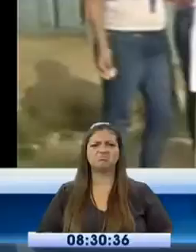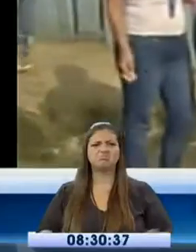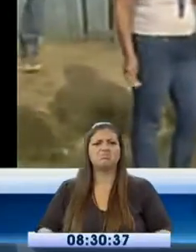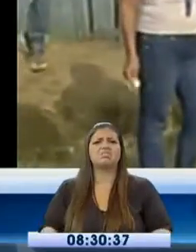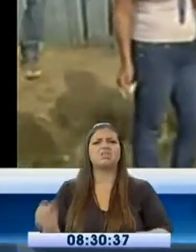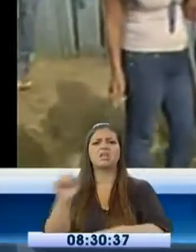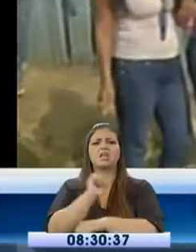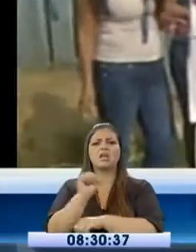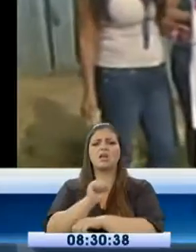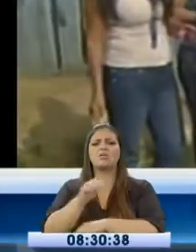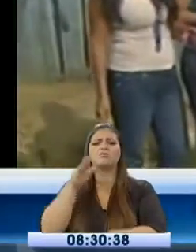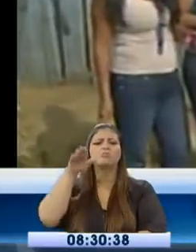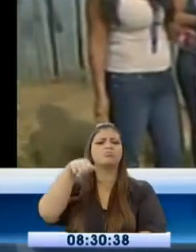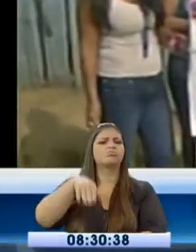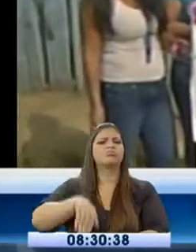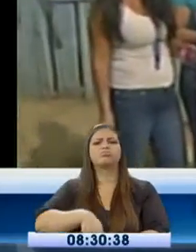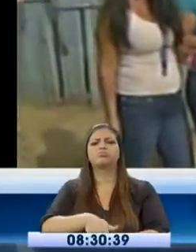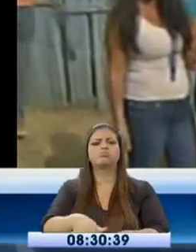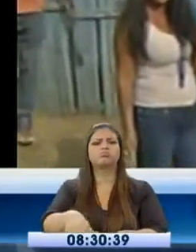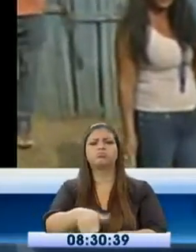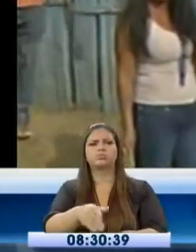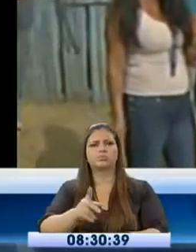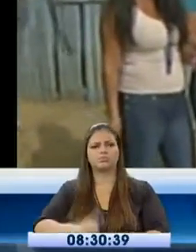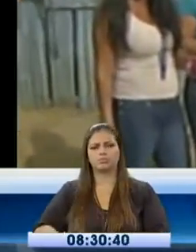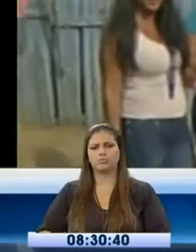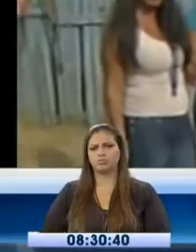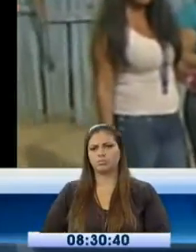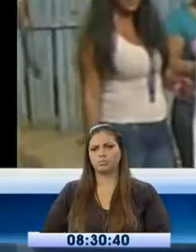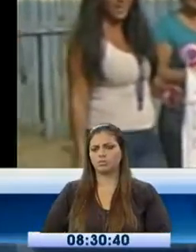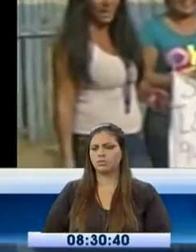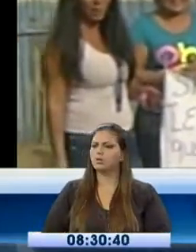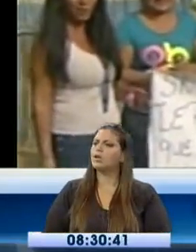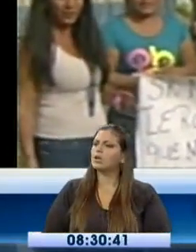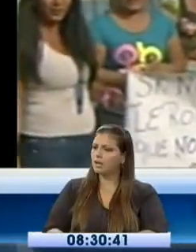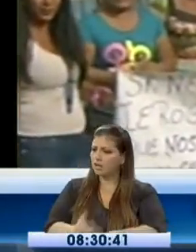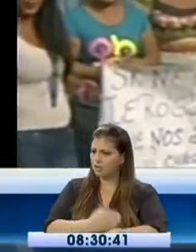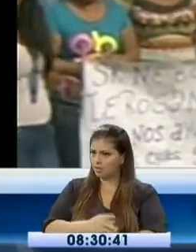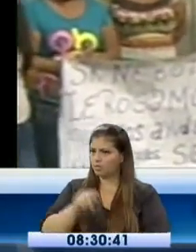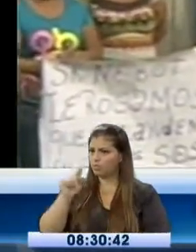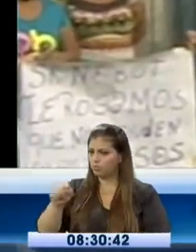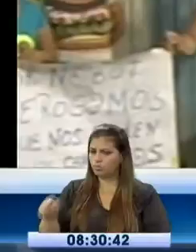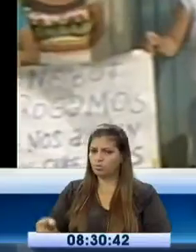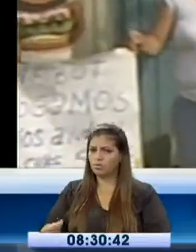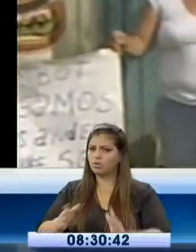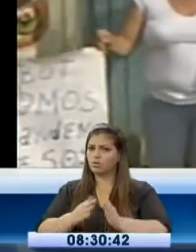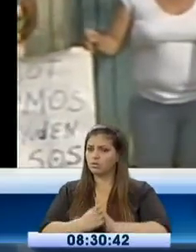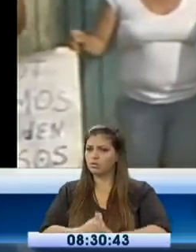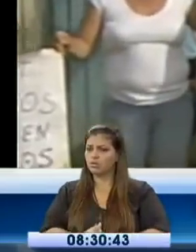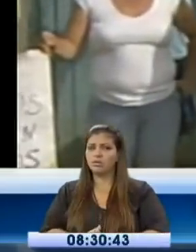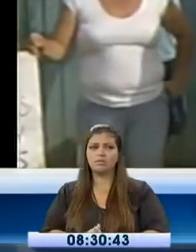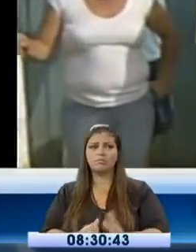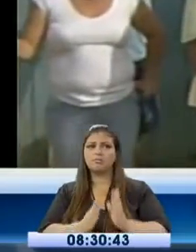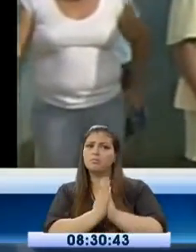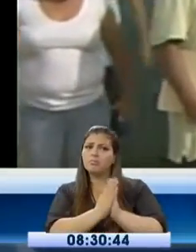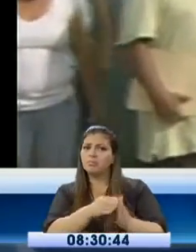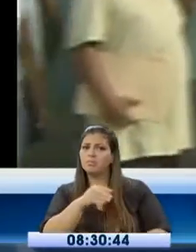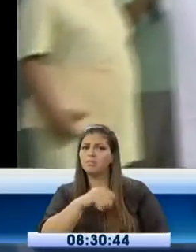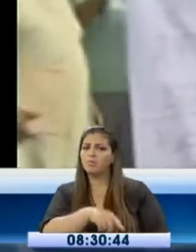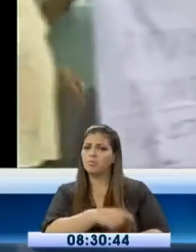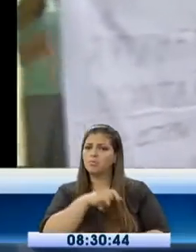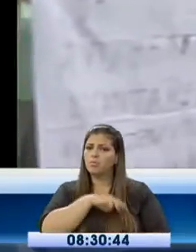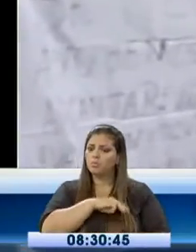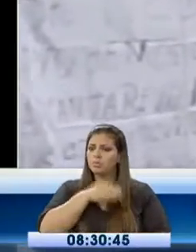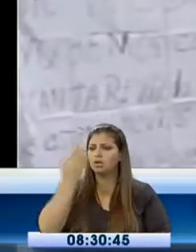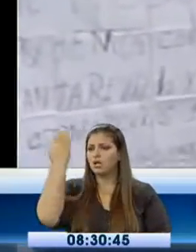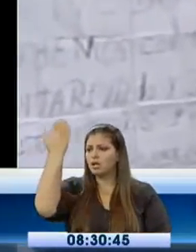carros. Lo que queremos aclarar es que sí han tenido respuesta del alcalde. Claro. Lo que están pidiendo es fecha, es decir, cuándo esta respuesta se va a hacer efectiva.